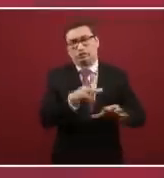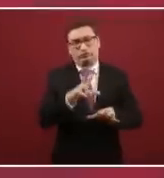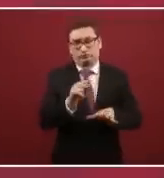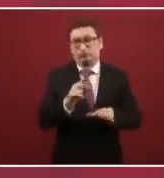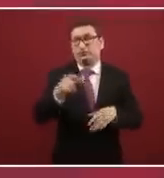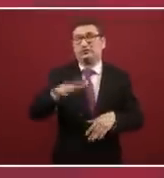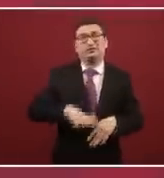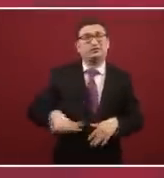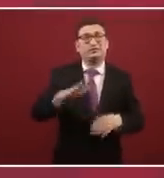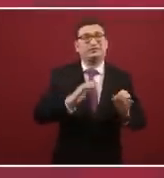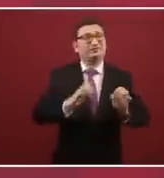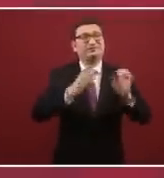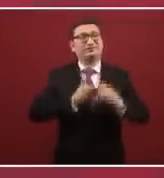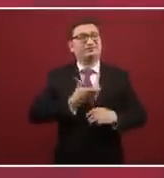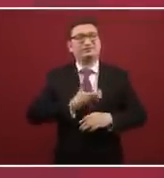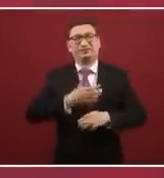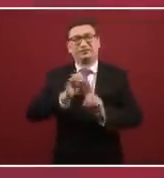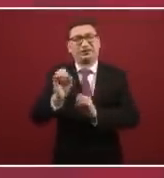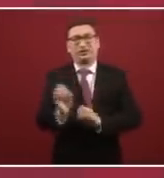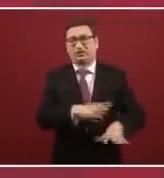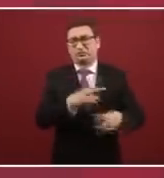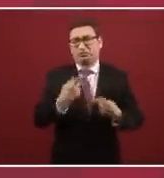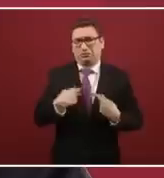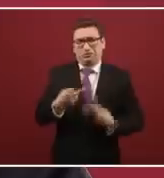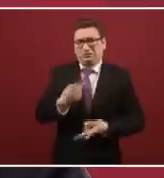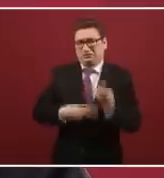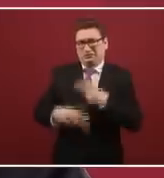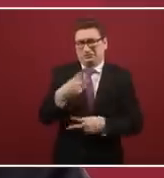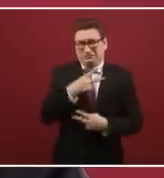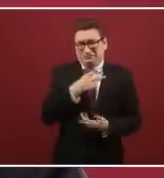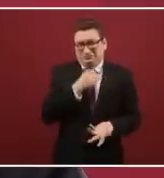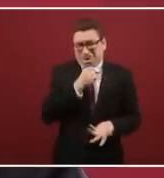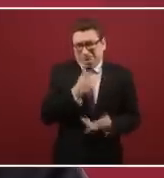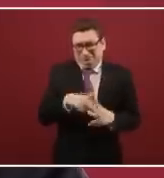palacio, no venía nadie